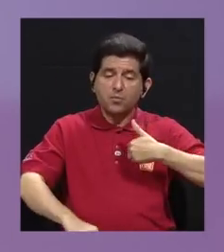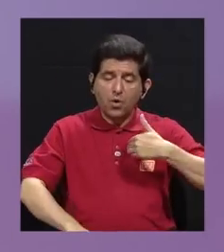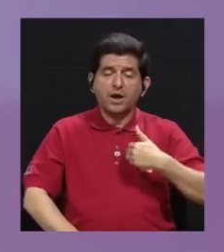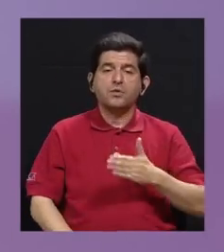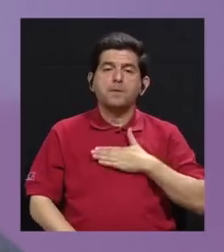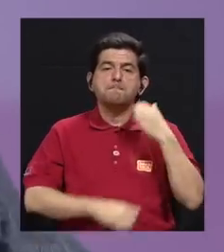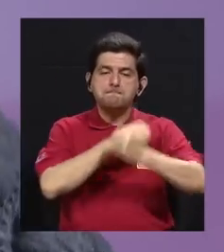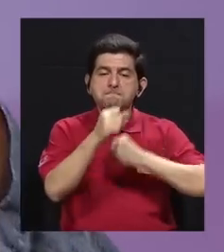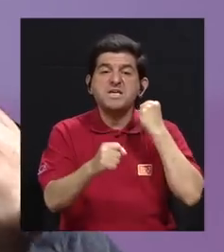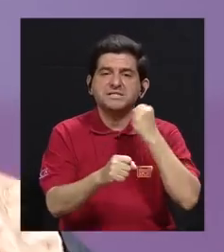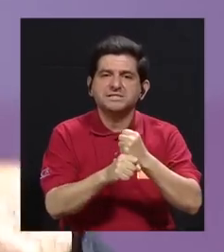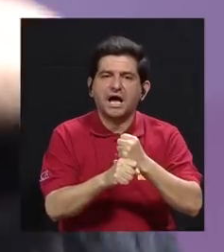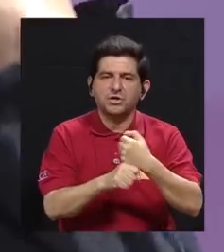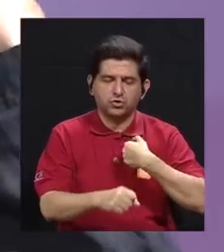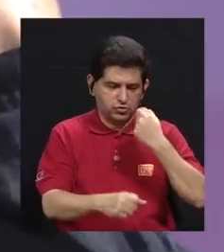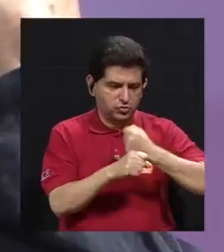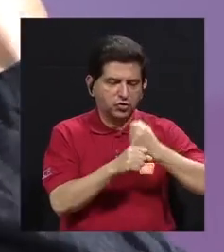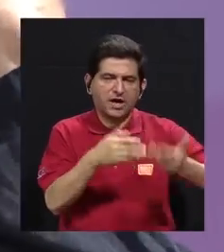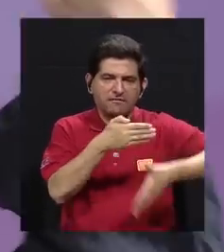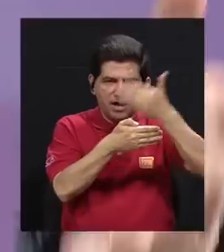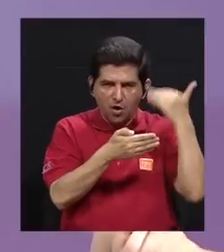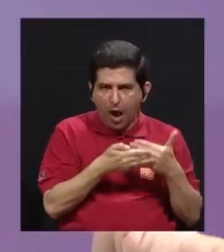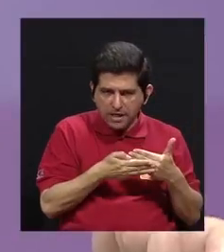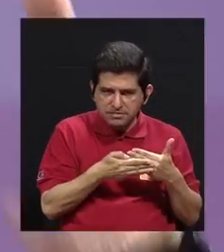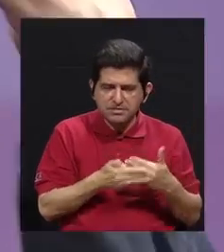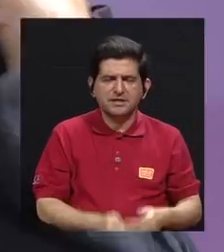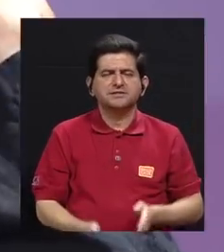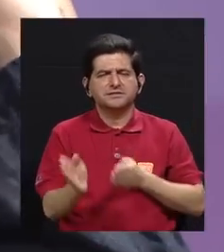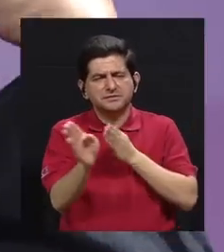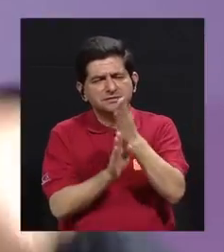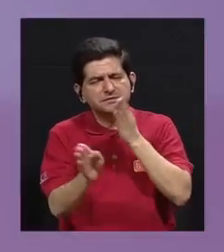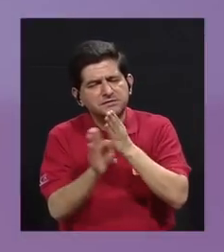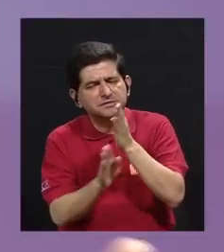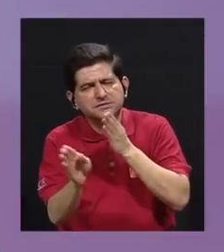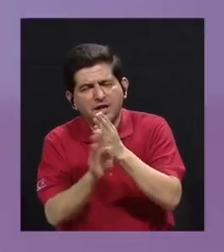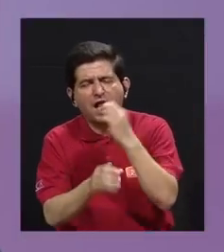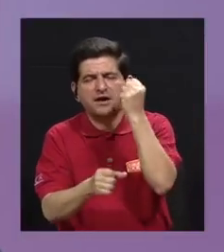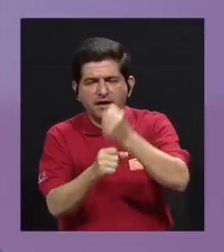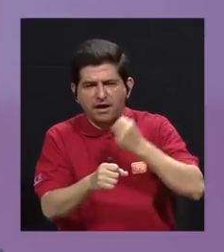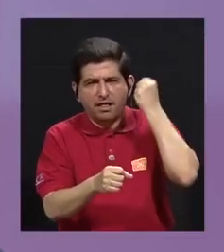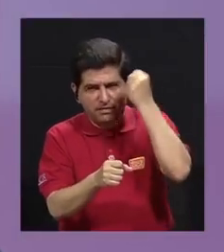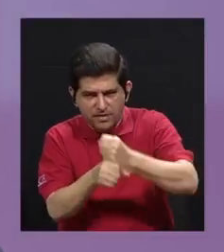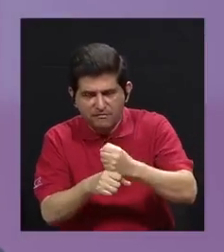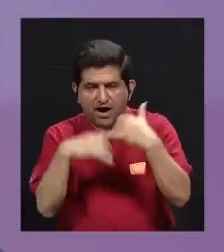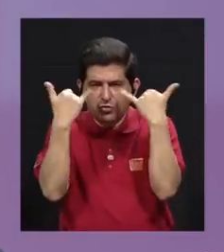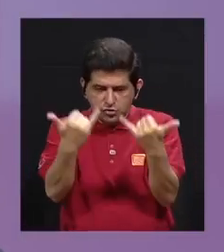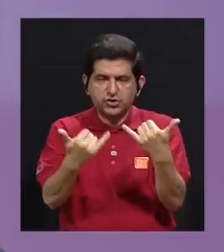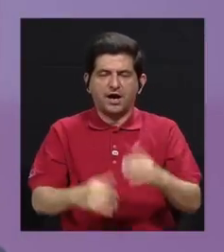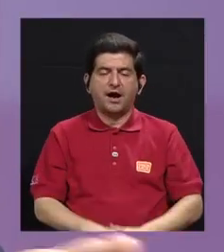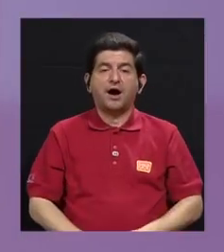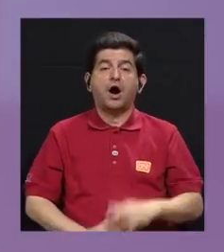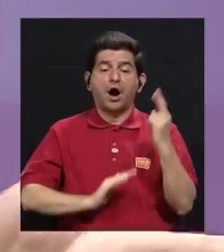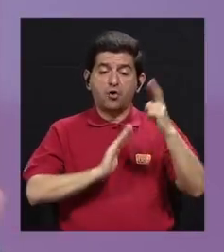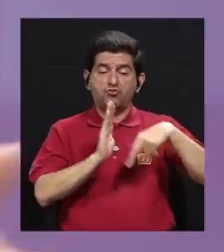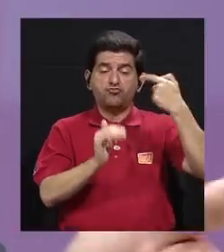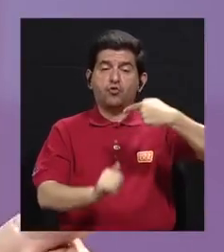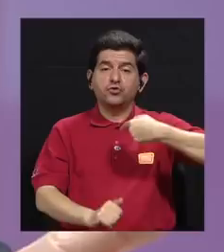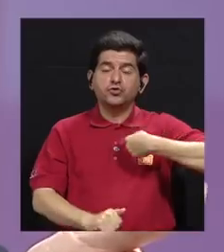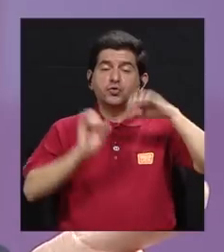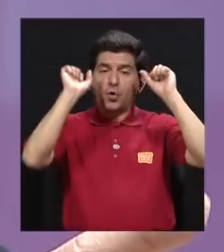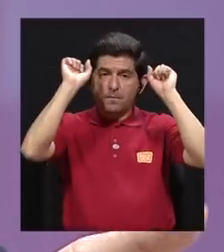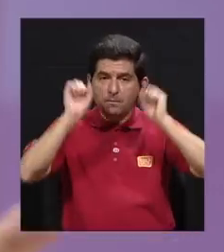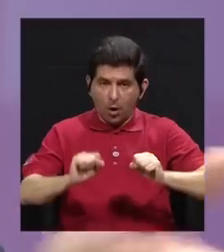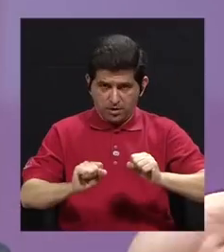femeninos por mi edad, por lo que yo he hecho, por una trayectoria sobre todo de trabajo. Tengo un